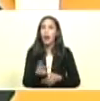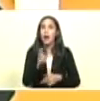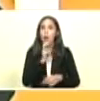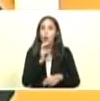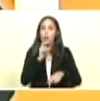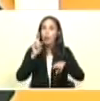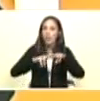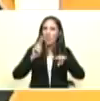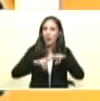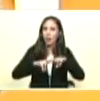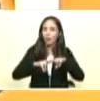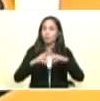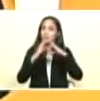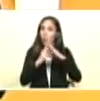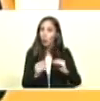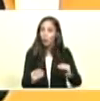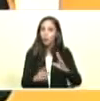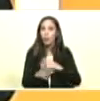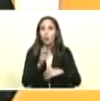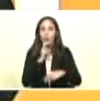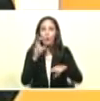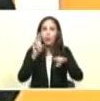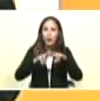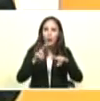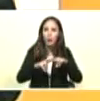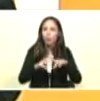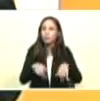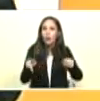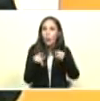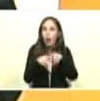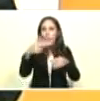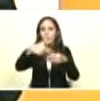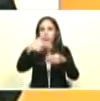se dice? The black gold. ¿No?